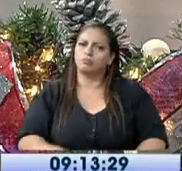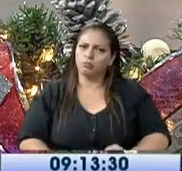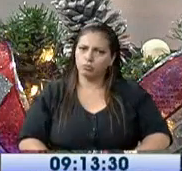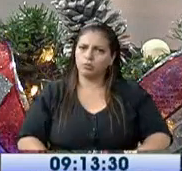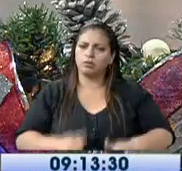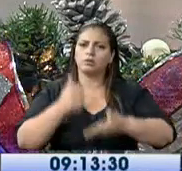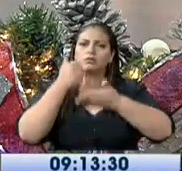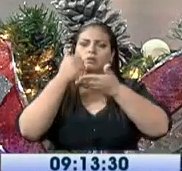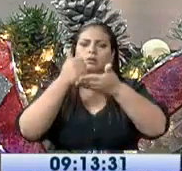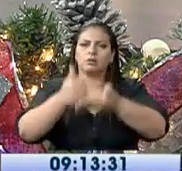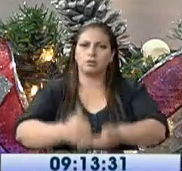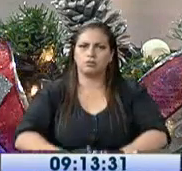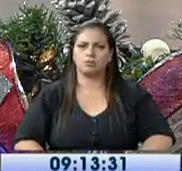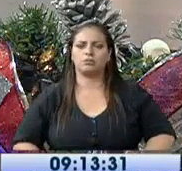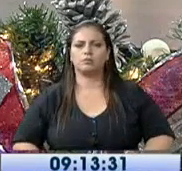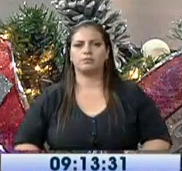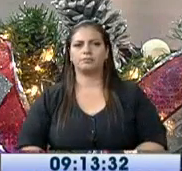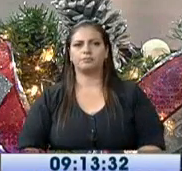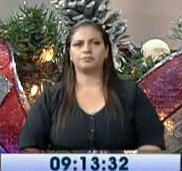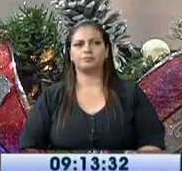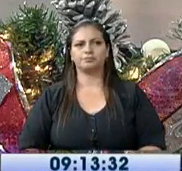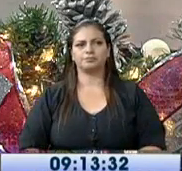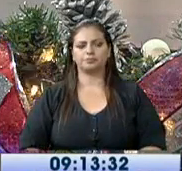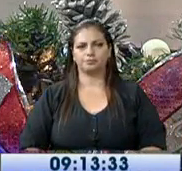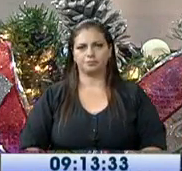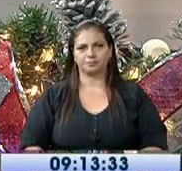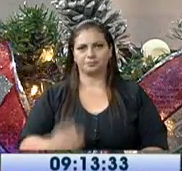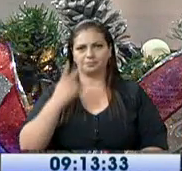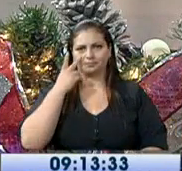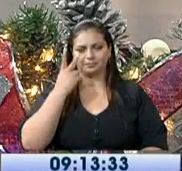recuperación para que lo puedan ayudar.